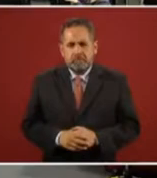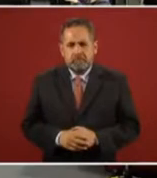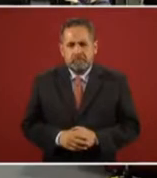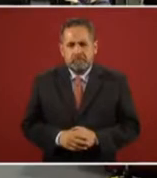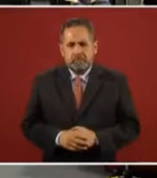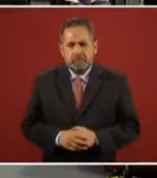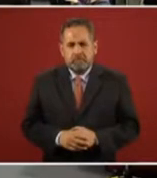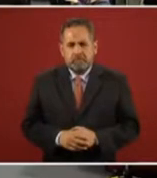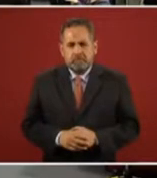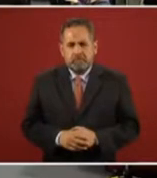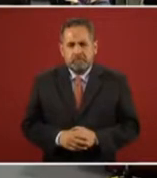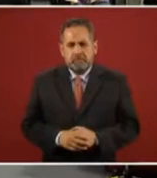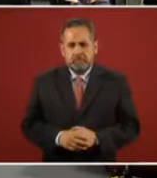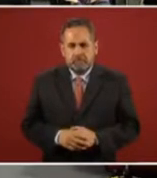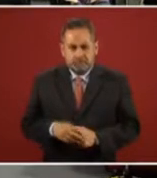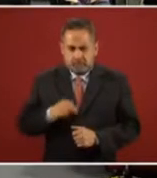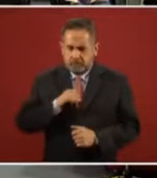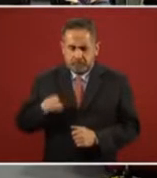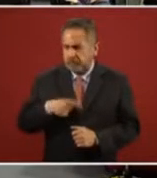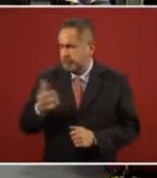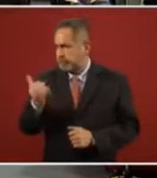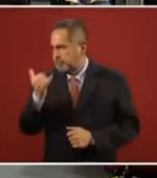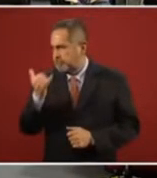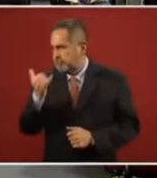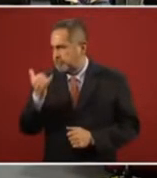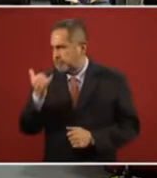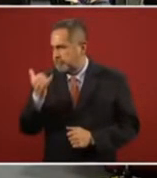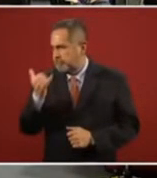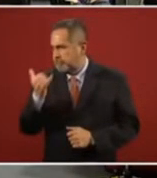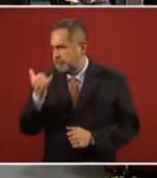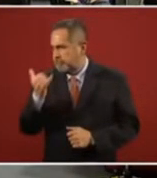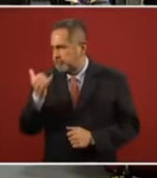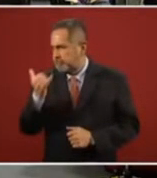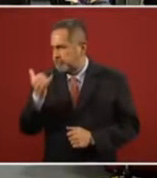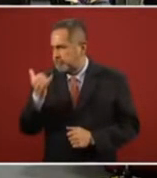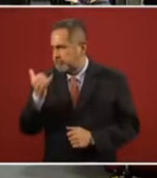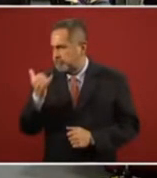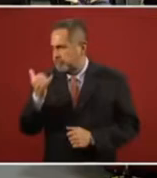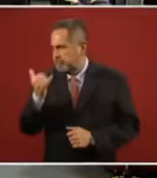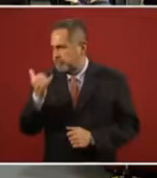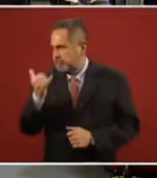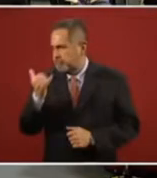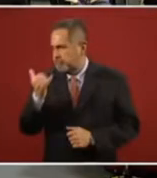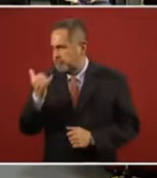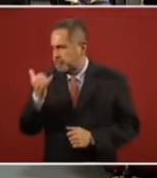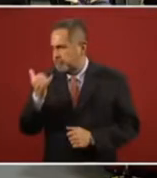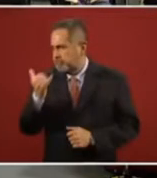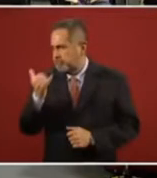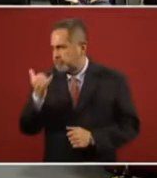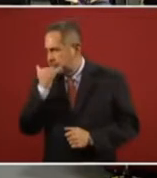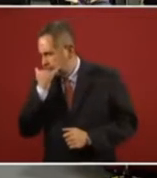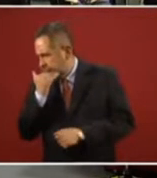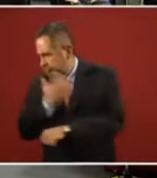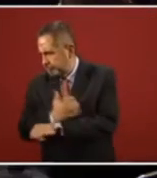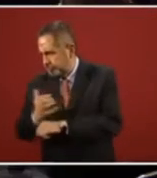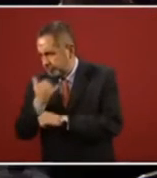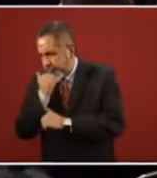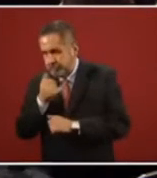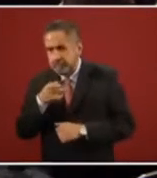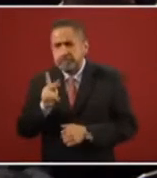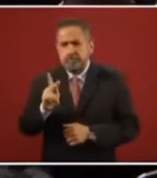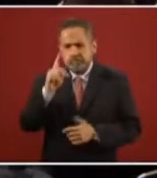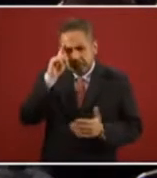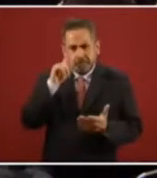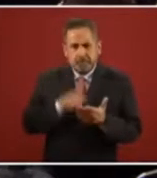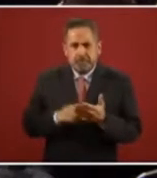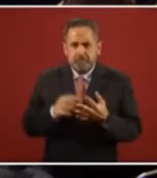sobre la disculpa compañera en crisis porque me and my campaña pero yo